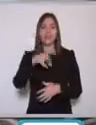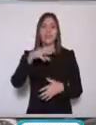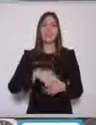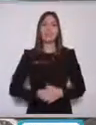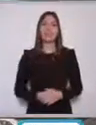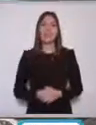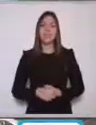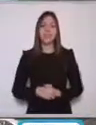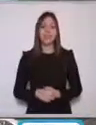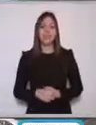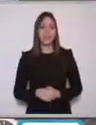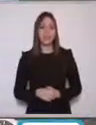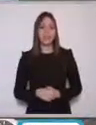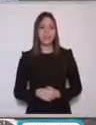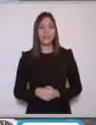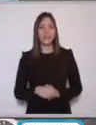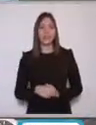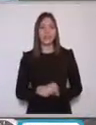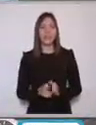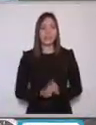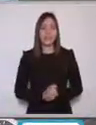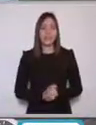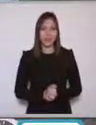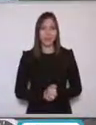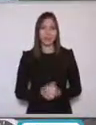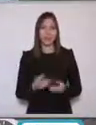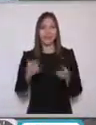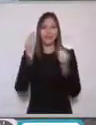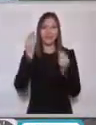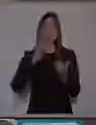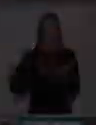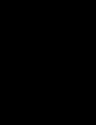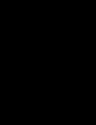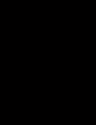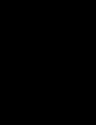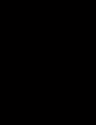Todos tenemos un chef dentro. Eso. ¡Ay, chef! Muchísimas gracias.